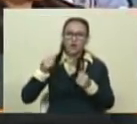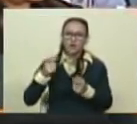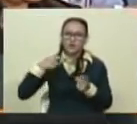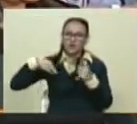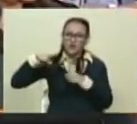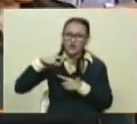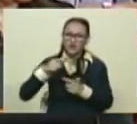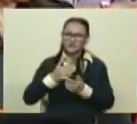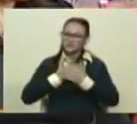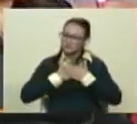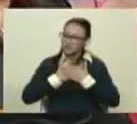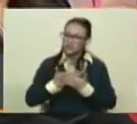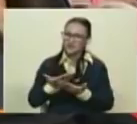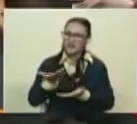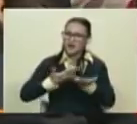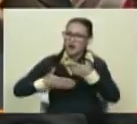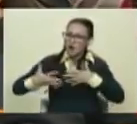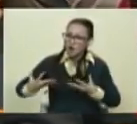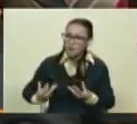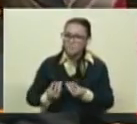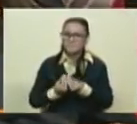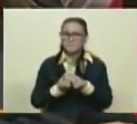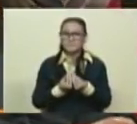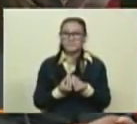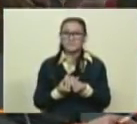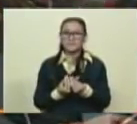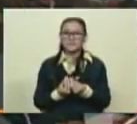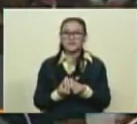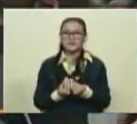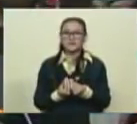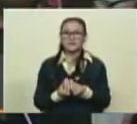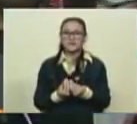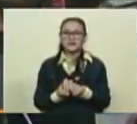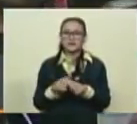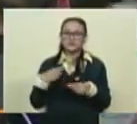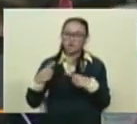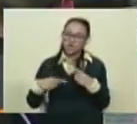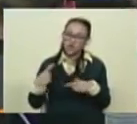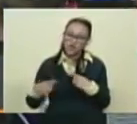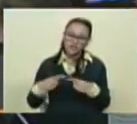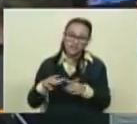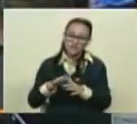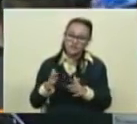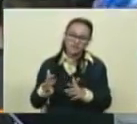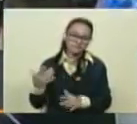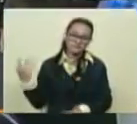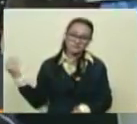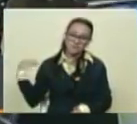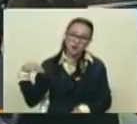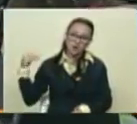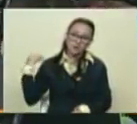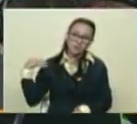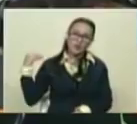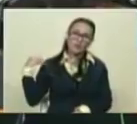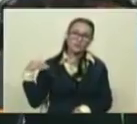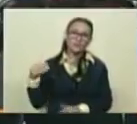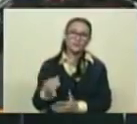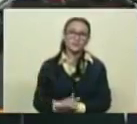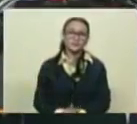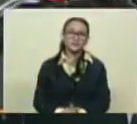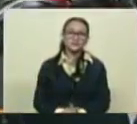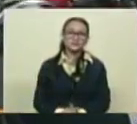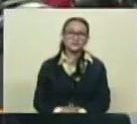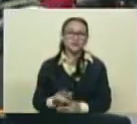solidaridad, de compañía, que recibimos todos los días del mundo. Quizás no salga